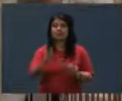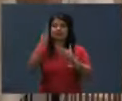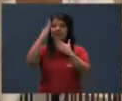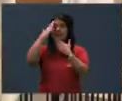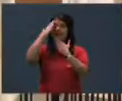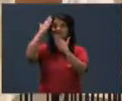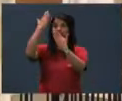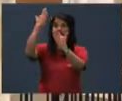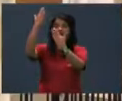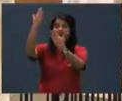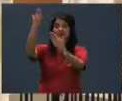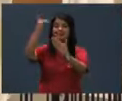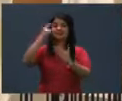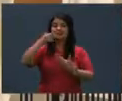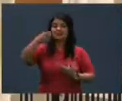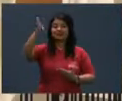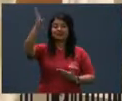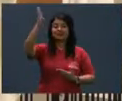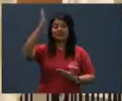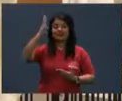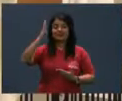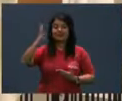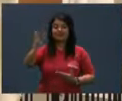gracias te doy, mi Señor,